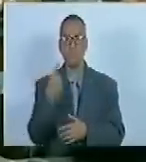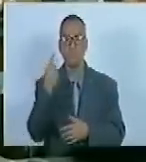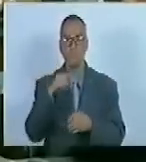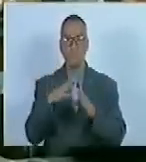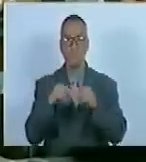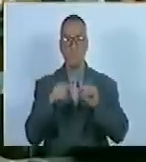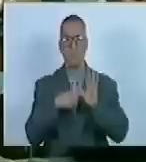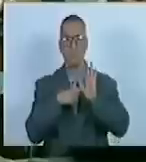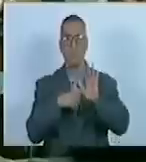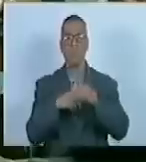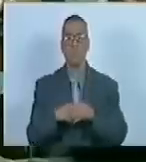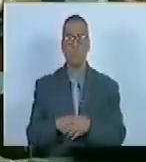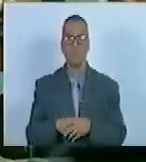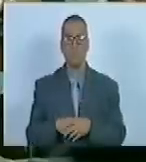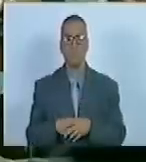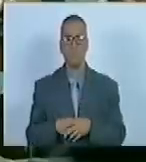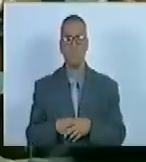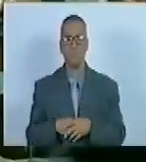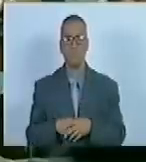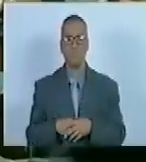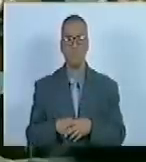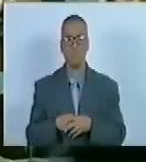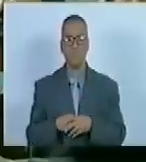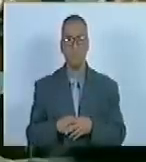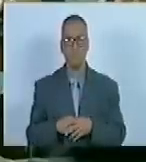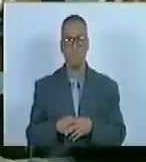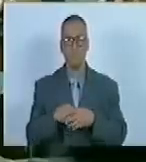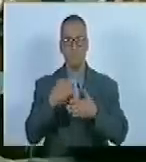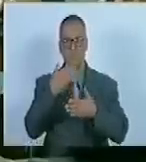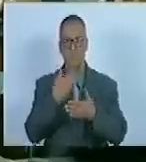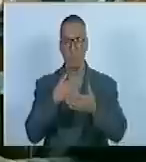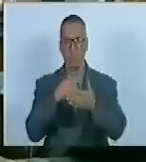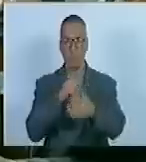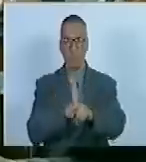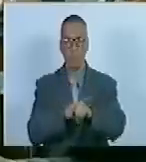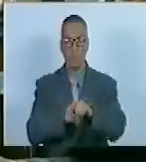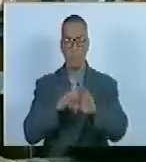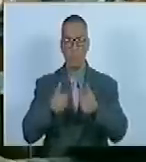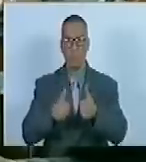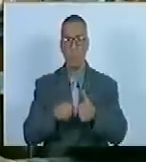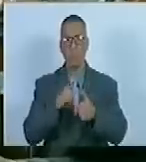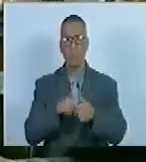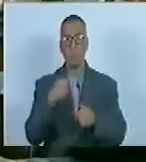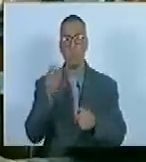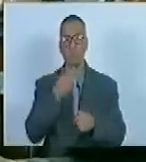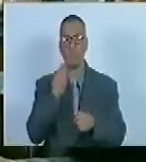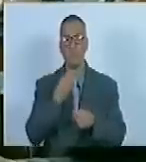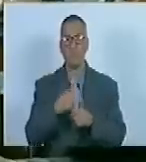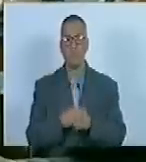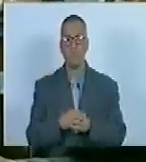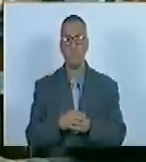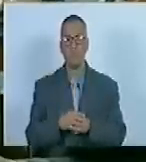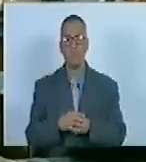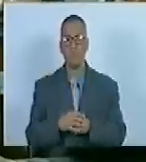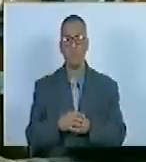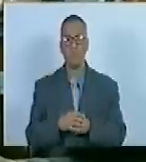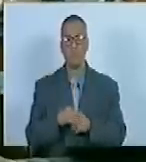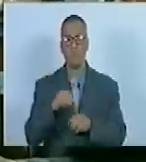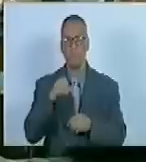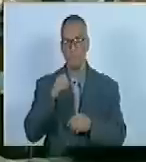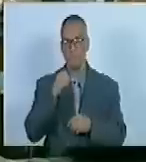presentar un joven cuadro, bueno, que inició sus tiempos en la juventud,